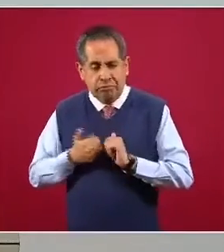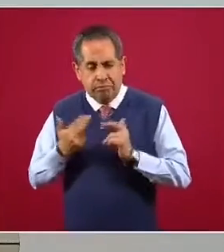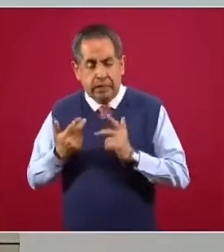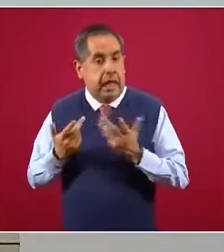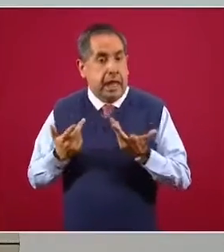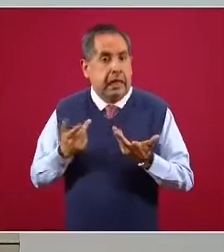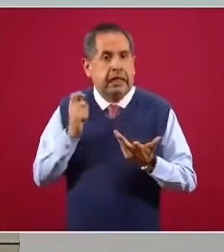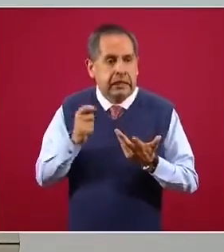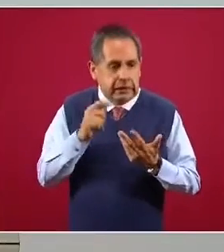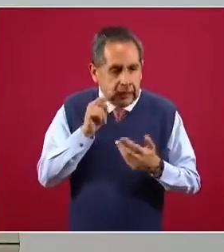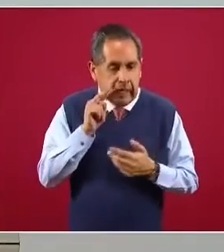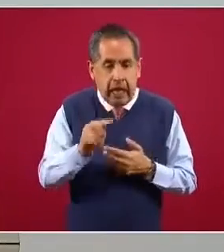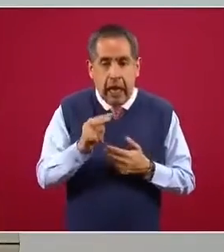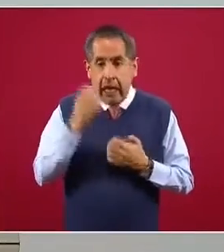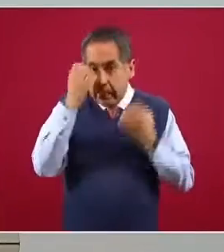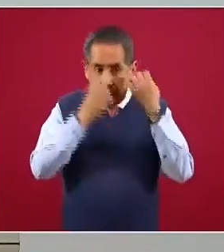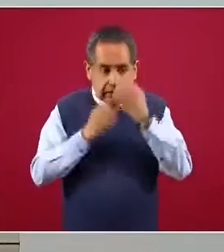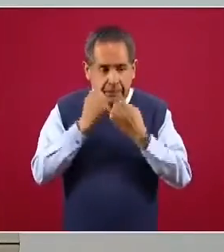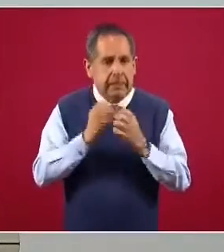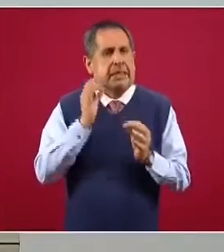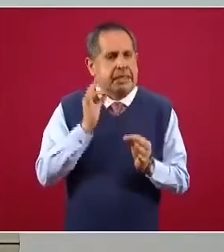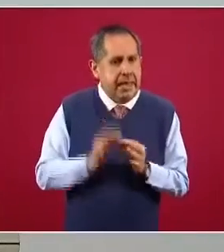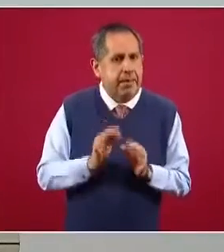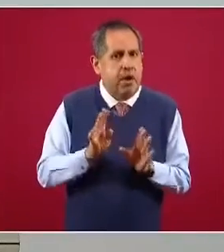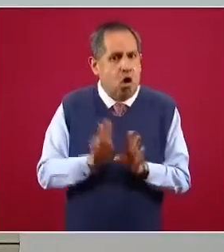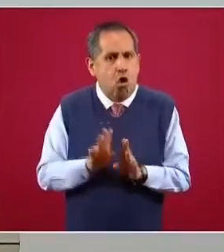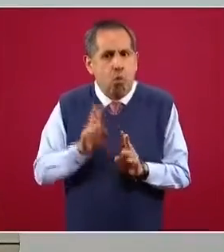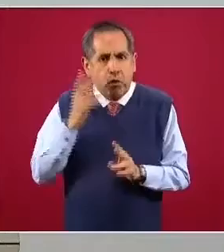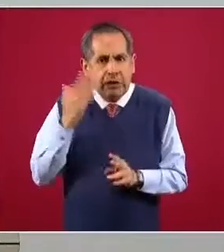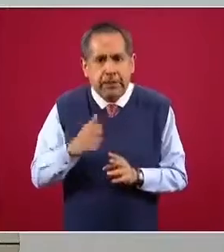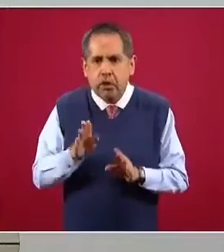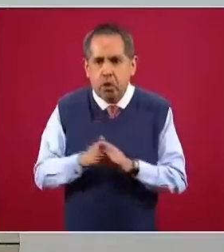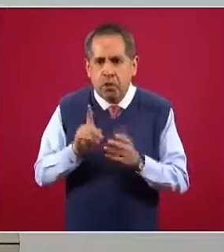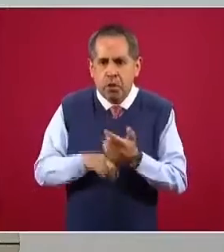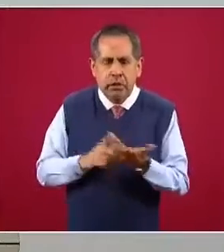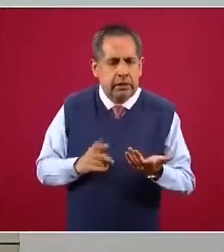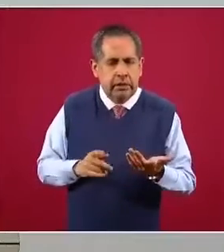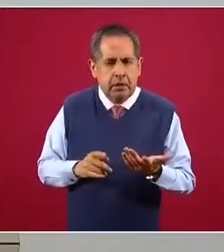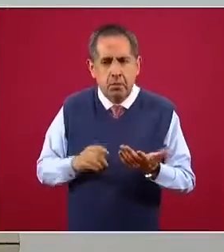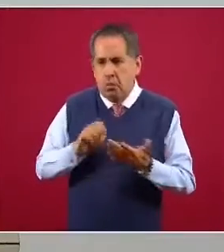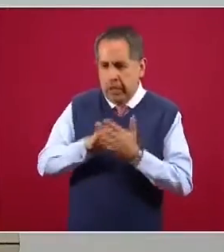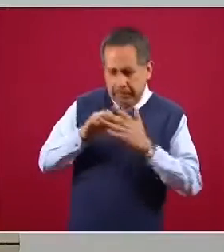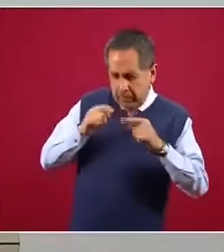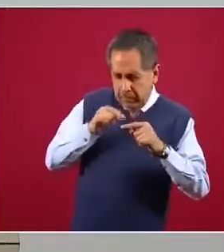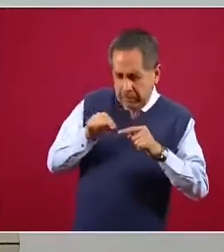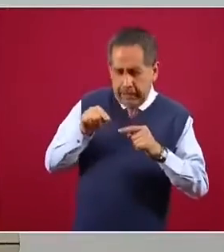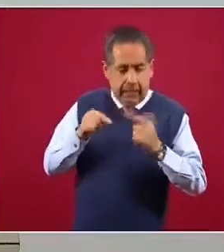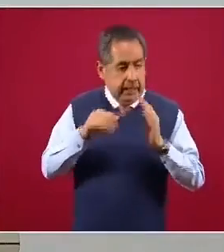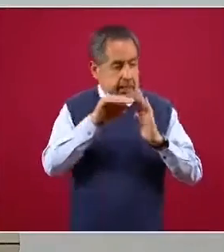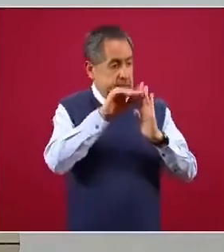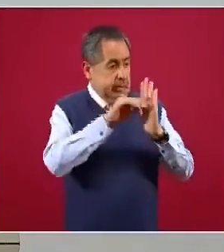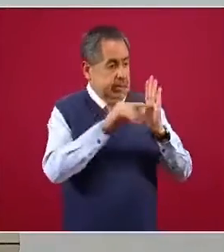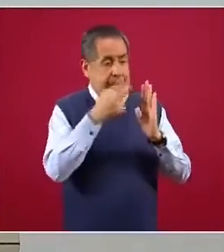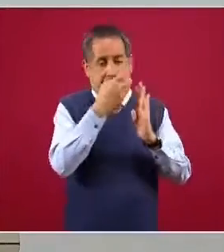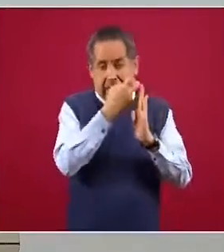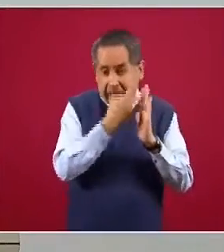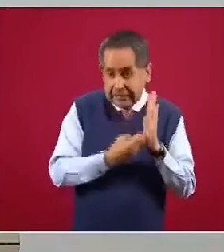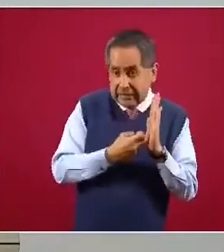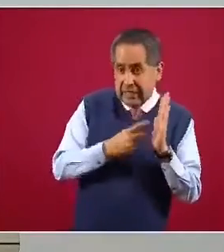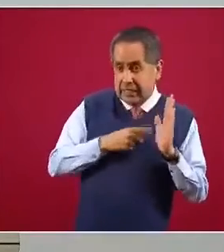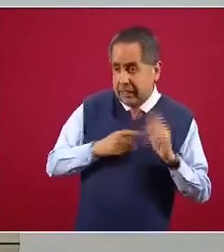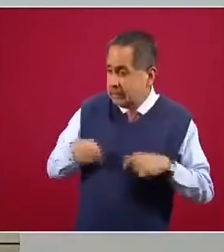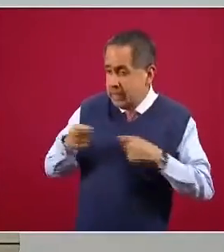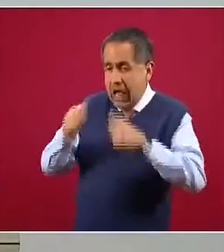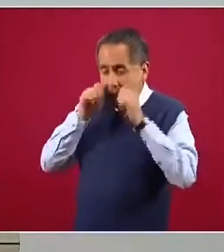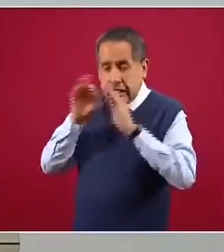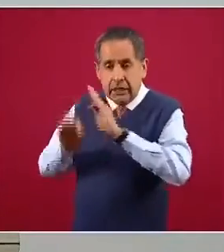nos da elementos prácticos, temáticos, en donde realmente solamente es decir, bueno, aquí está el esquema de tratamiento, aquí está lo que